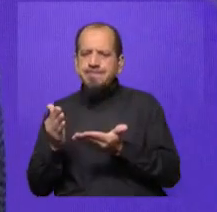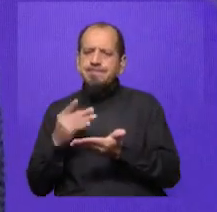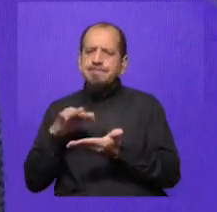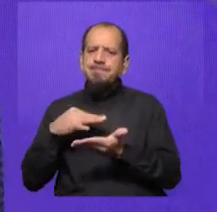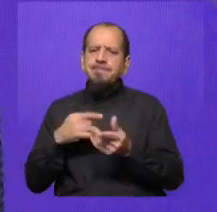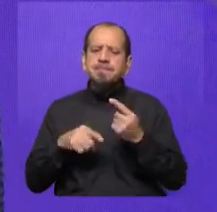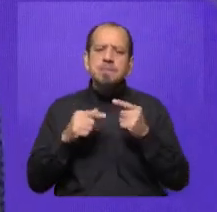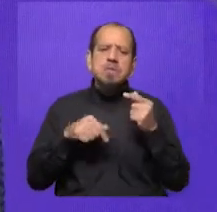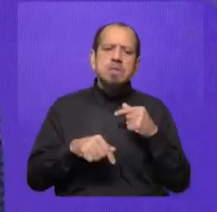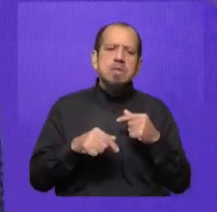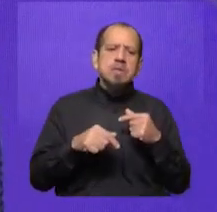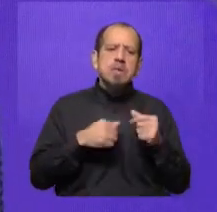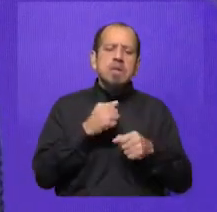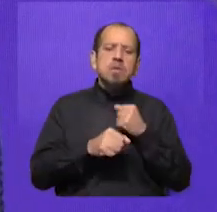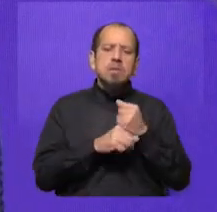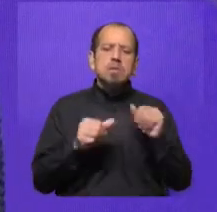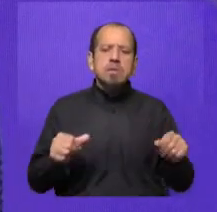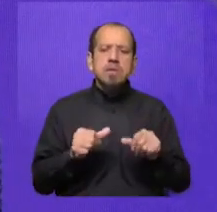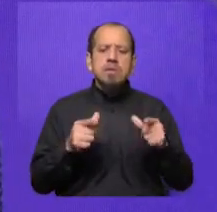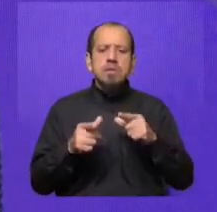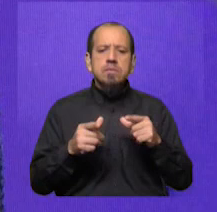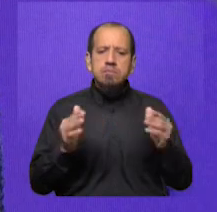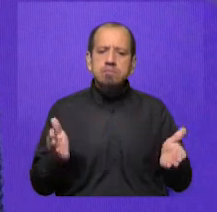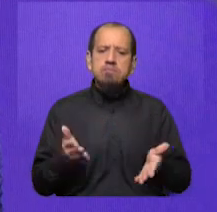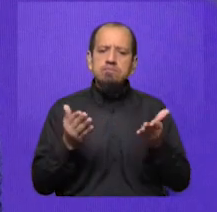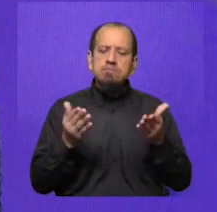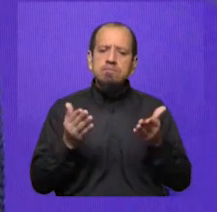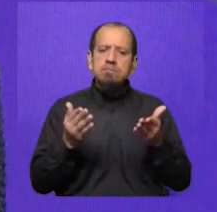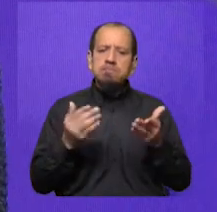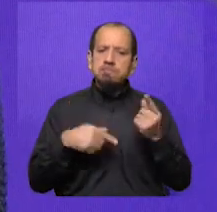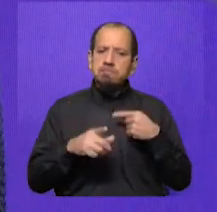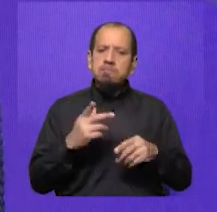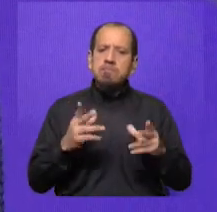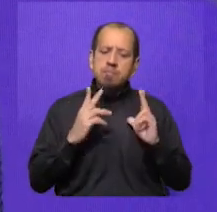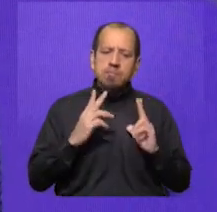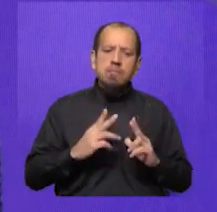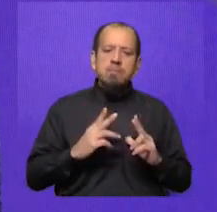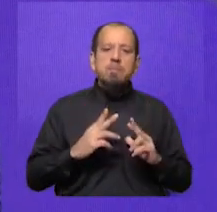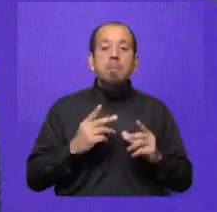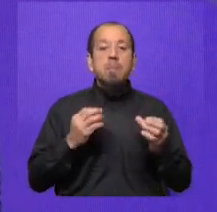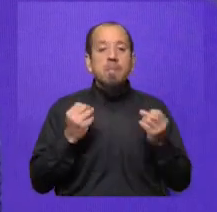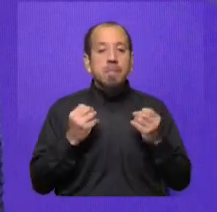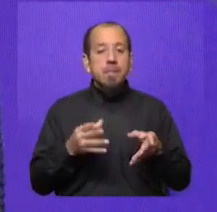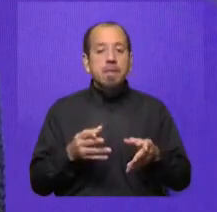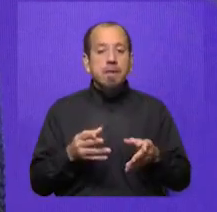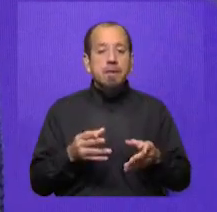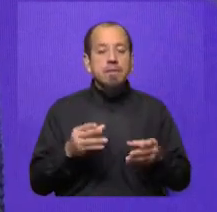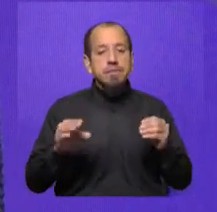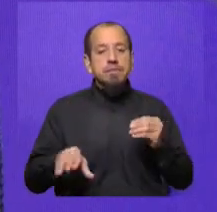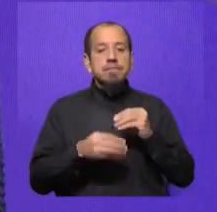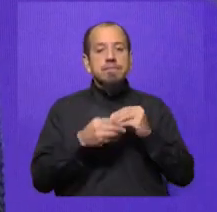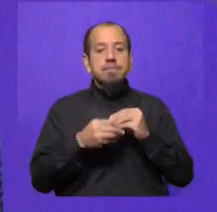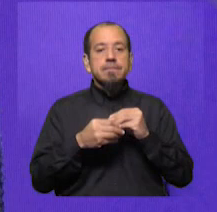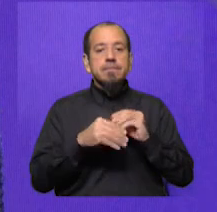eso este año vamos a tratar de impulsar eso de un lado más formal porque se incorporó